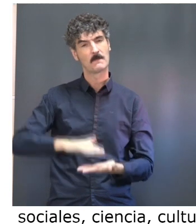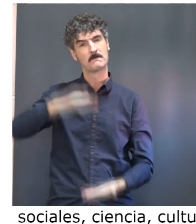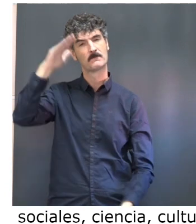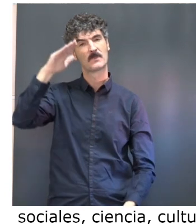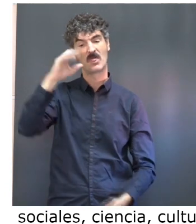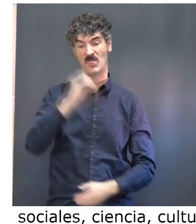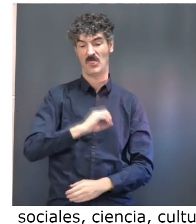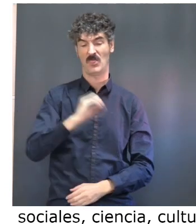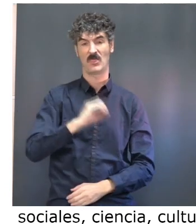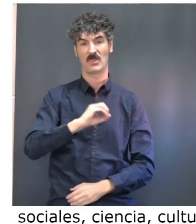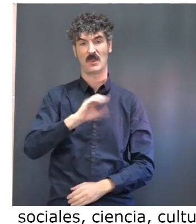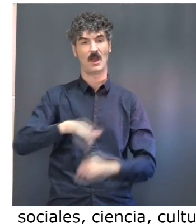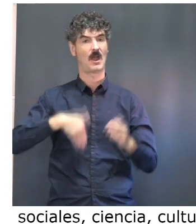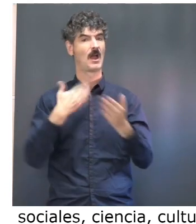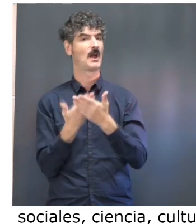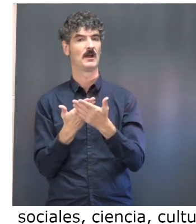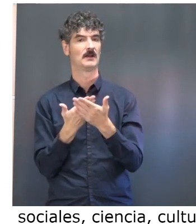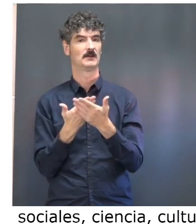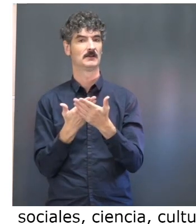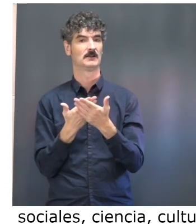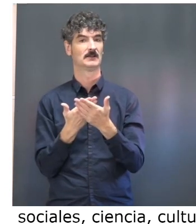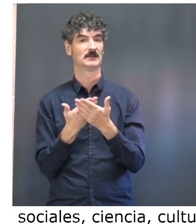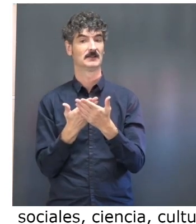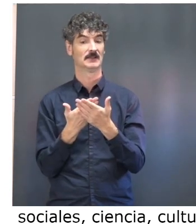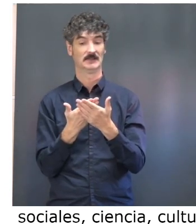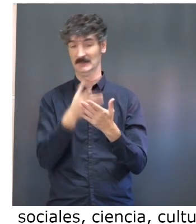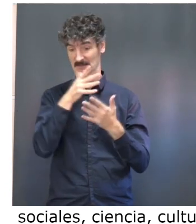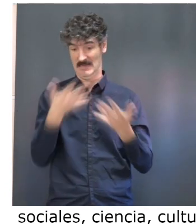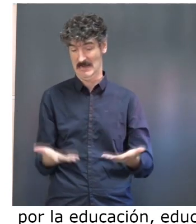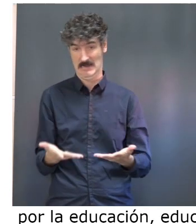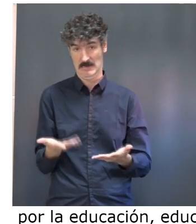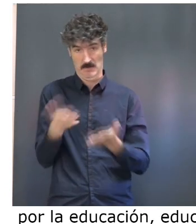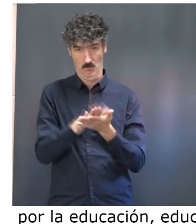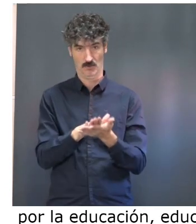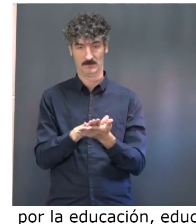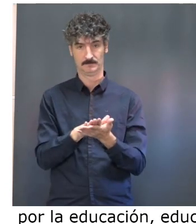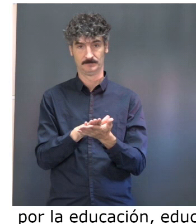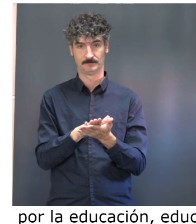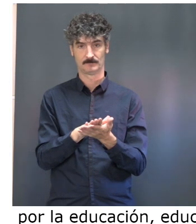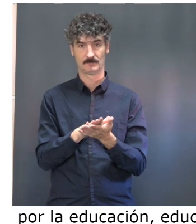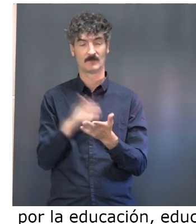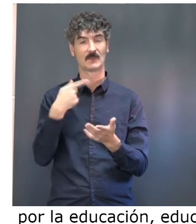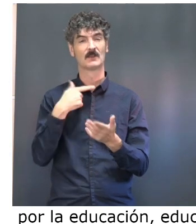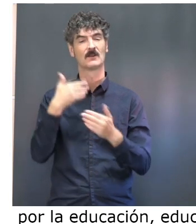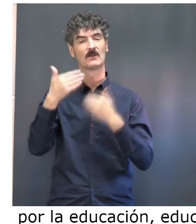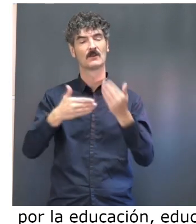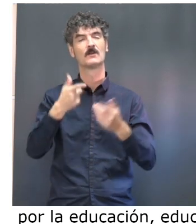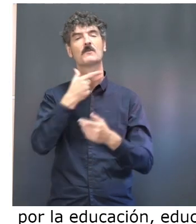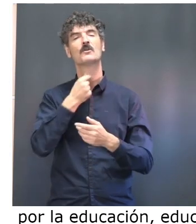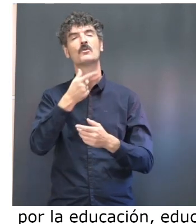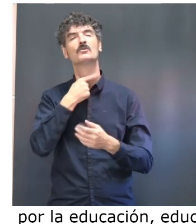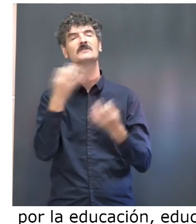los 0 años hasta que estemos aquí. Y la tendencia me gustaría